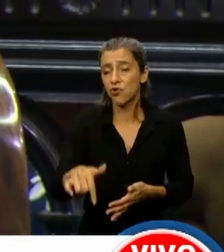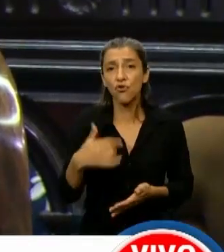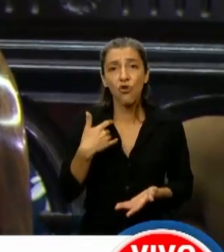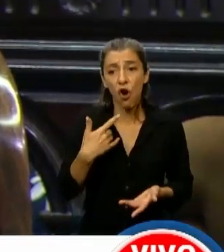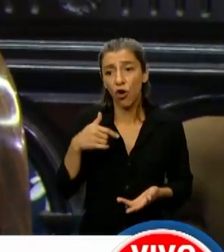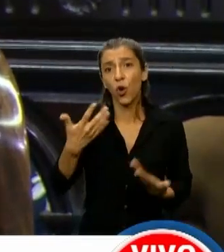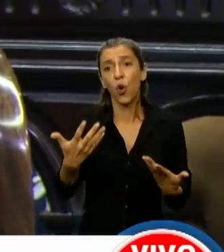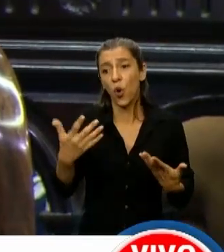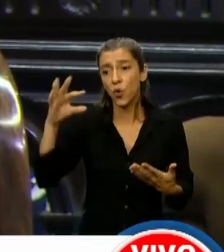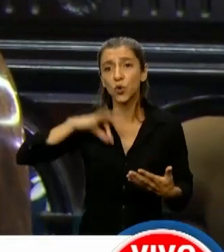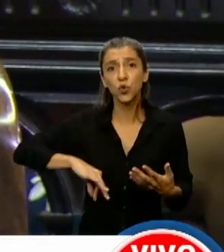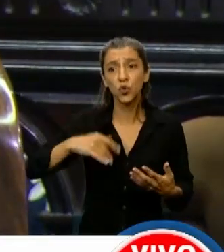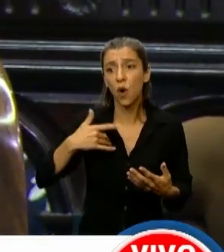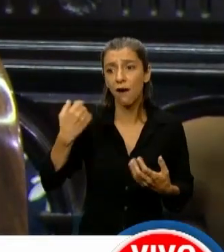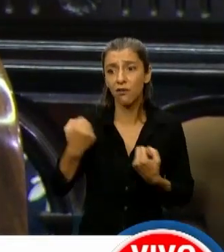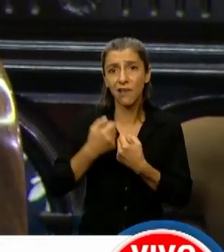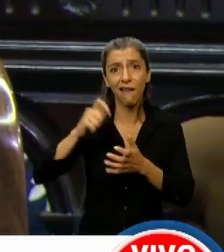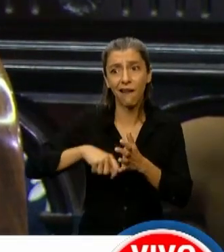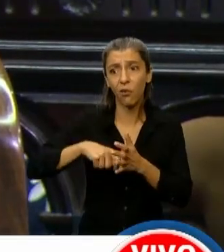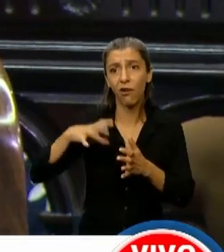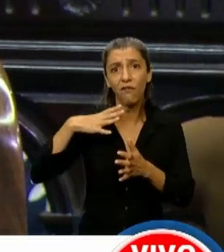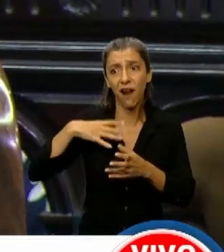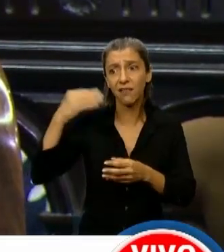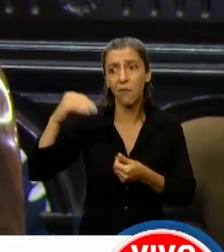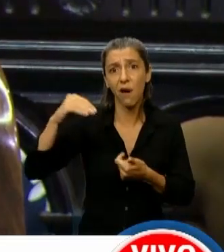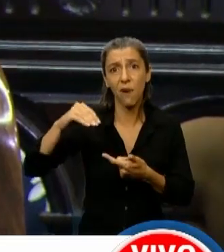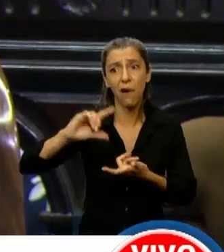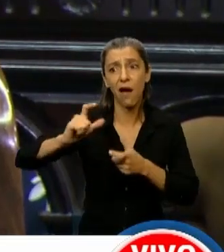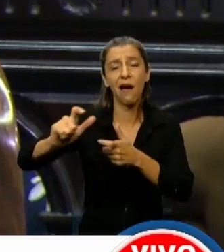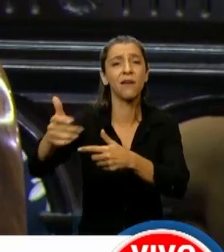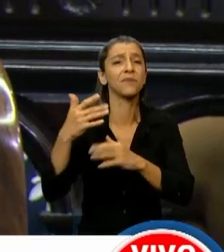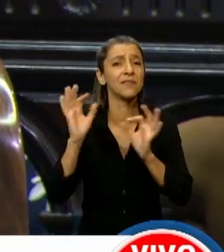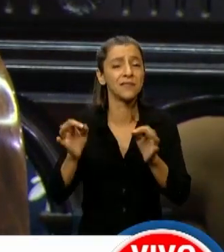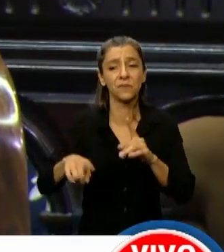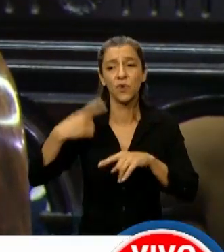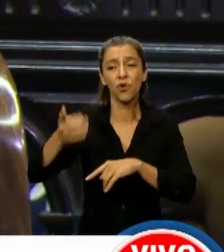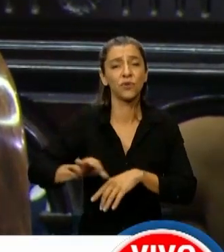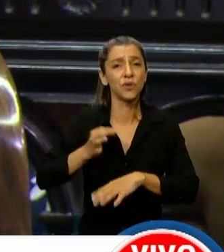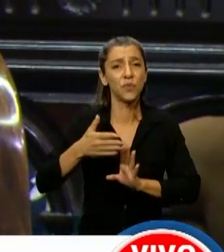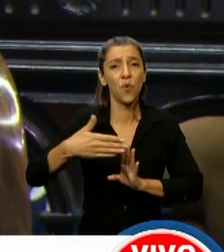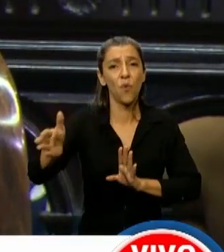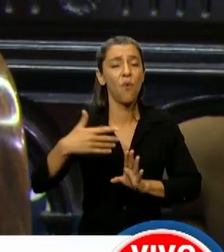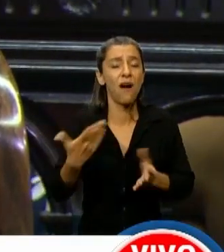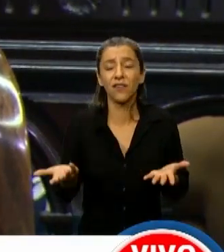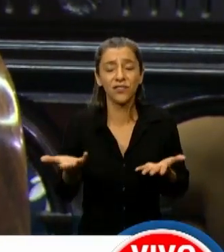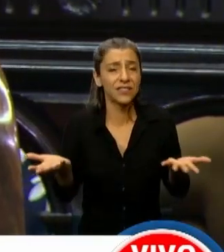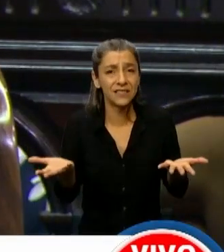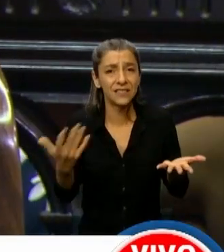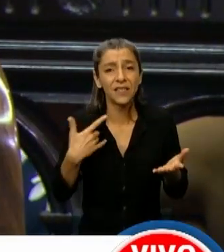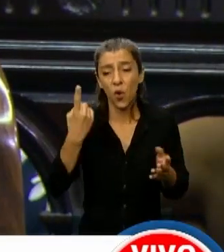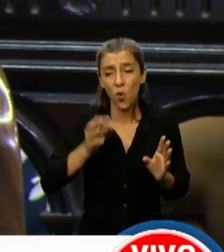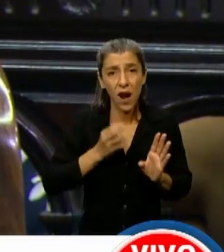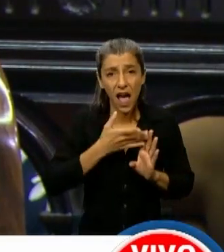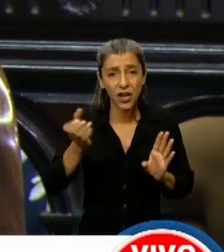razón, que van a tener una inercia el año que viene. ¿Cuál es el país del mundo que con estas políticas baja 15 puntos de inflación en un